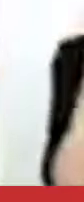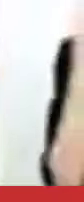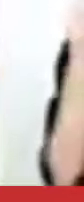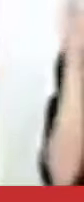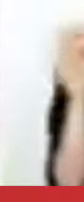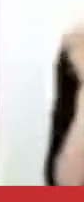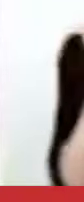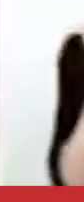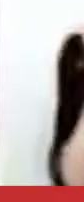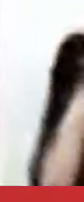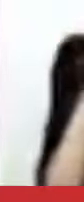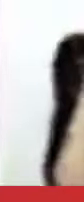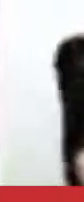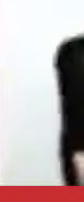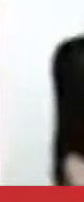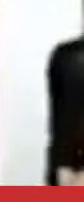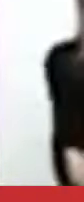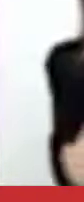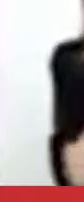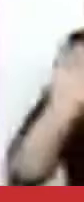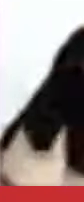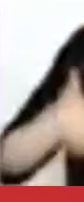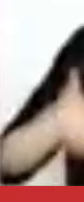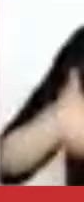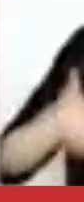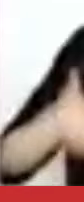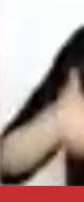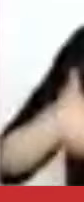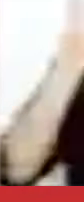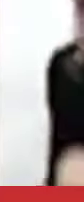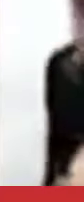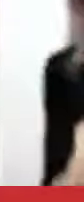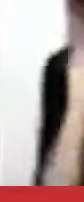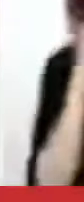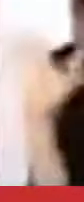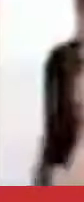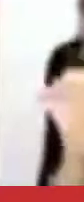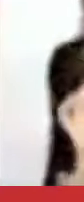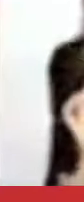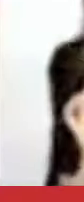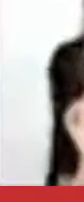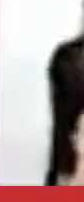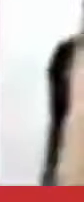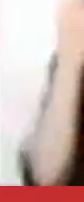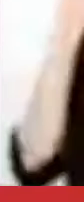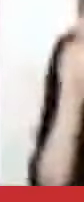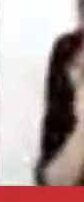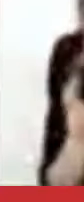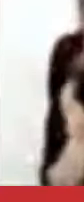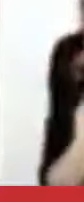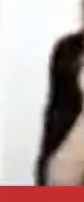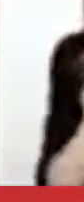llama es una comisaría que responde el teléfono cuando hay una emergencia y resulta que eso no nos